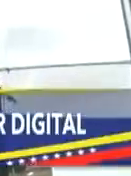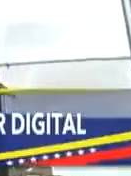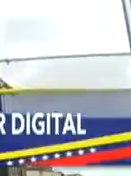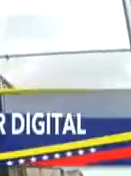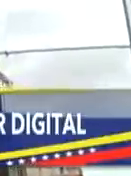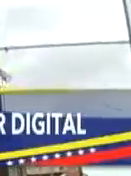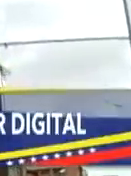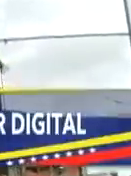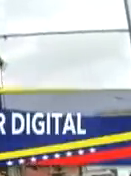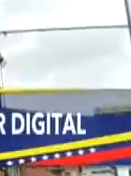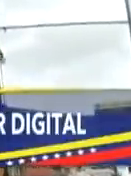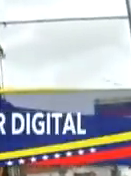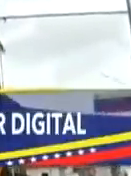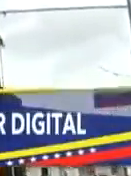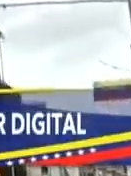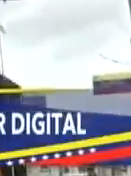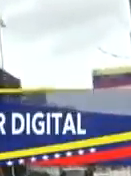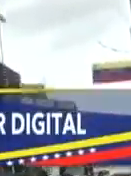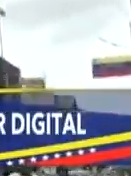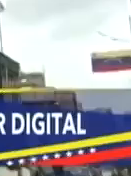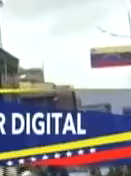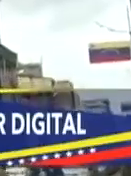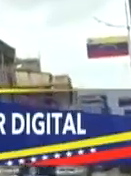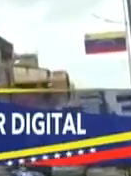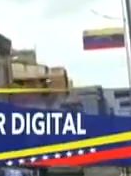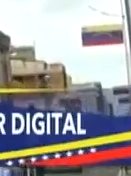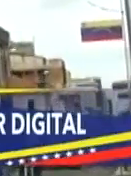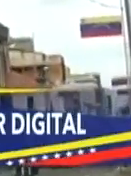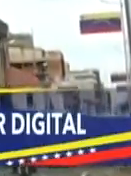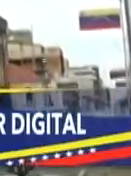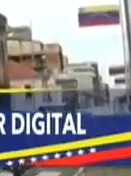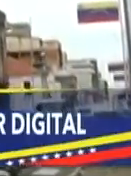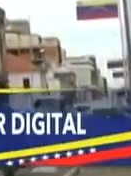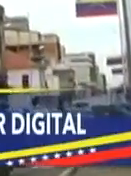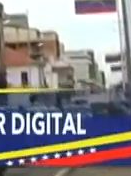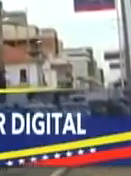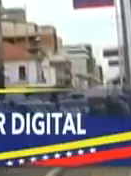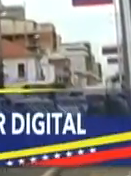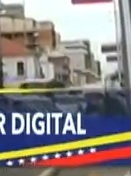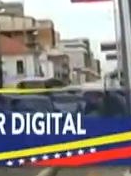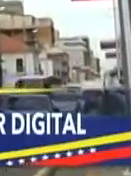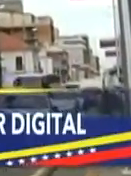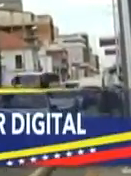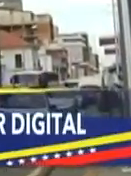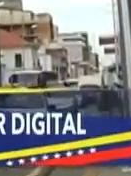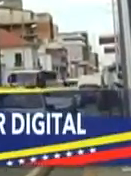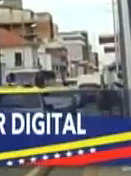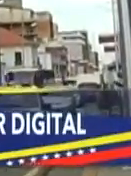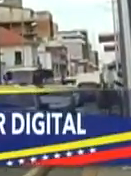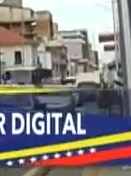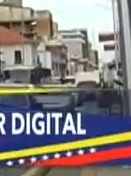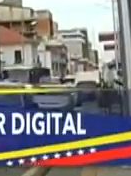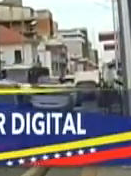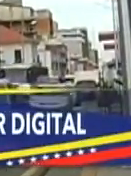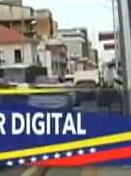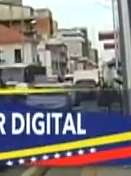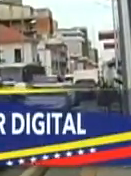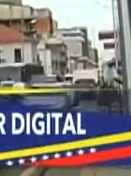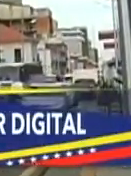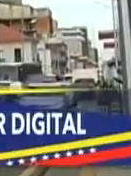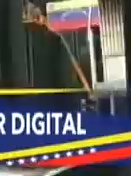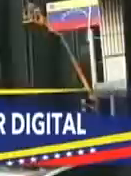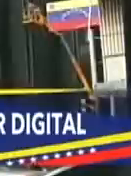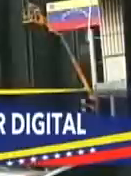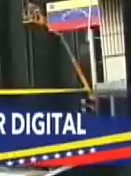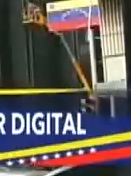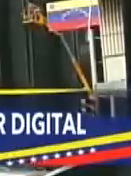Alexandra la que explique, porque esta es una sede nueva para facilitar a todos los emprendedores,